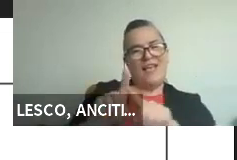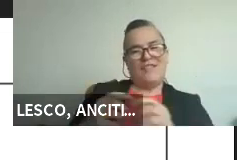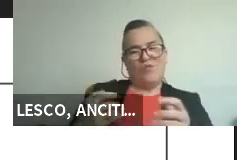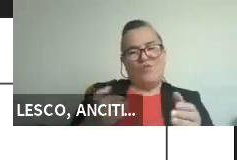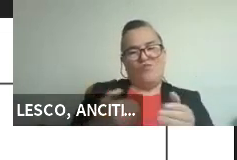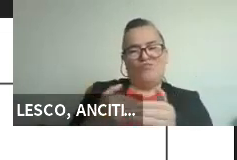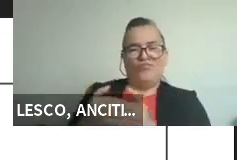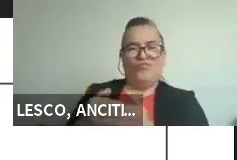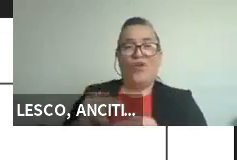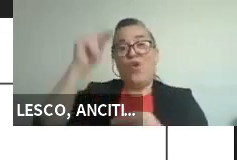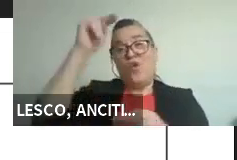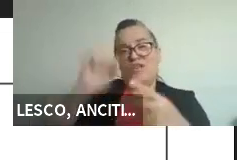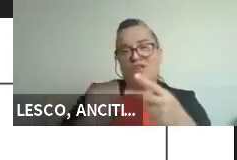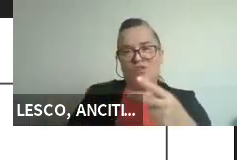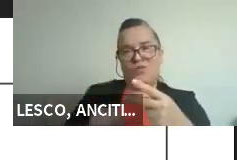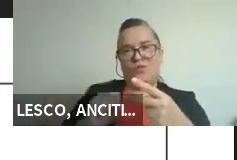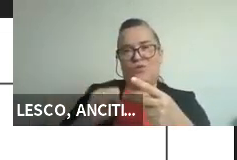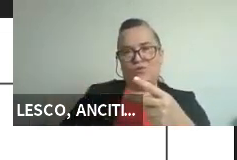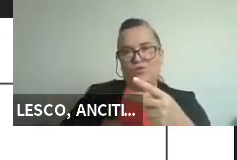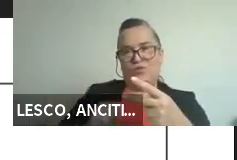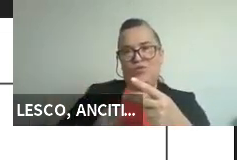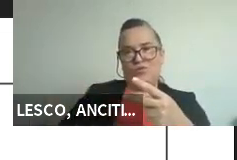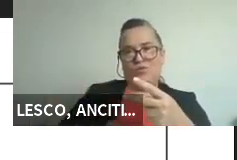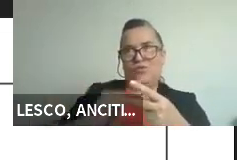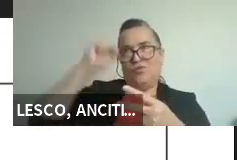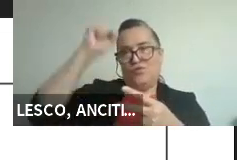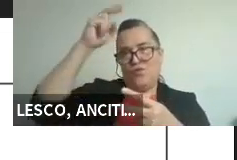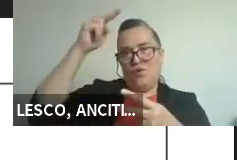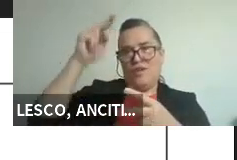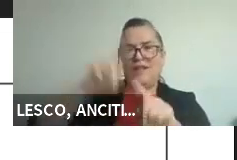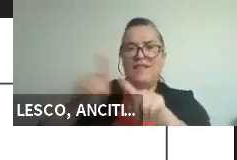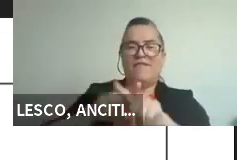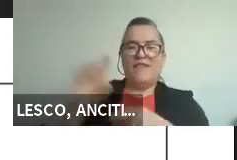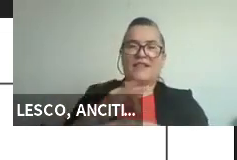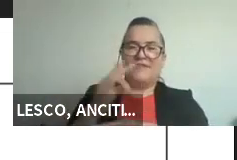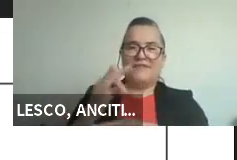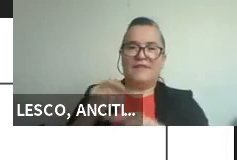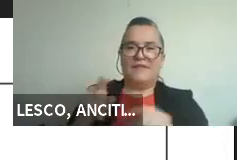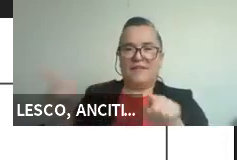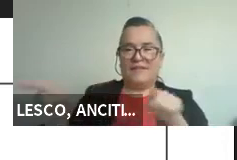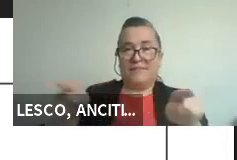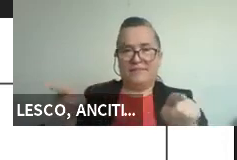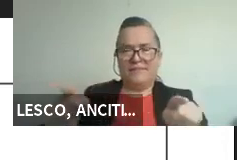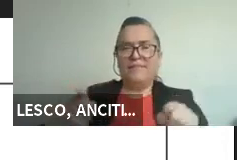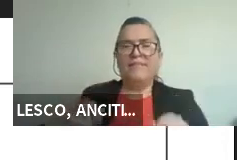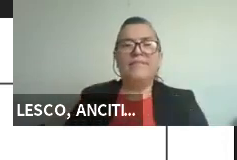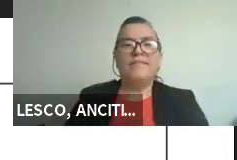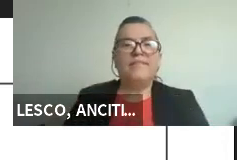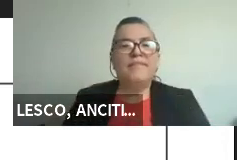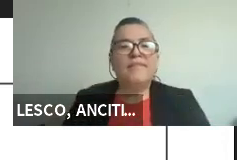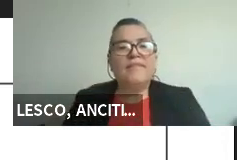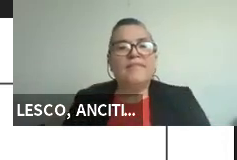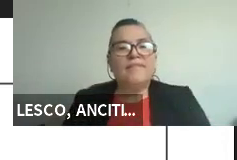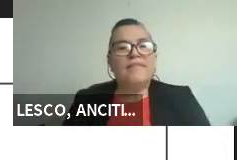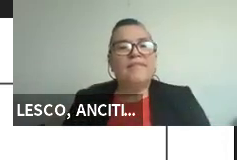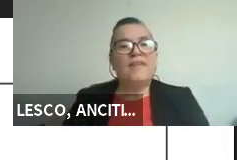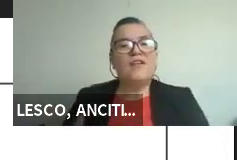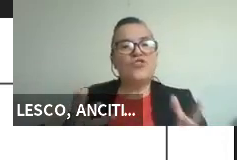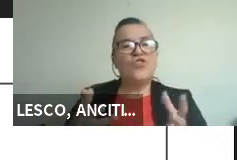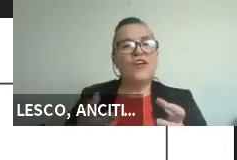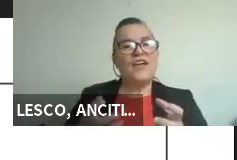norte sur sur norte sur sur de muy diferentes tipos ahora yo quisiera insistir en dos elementos aquí